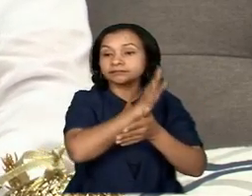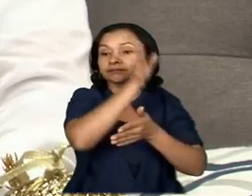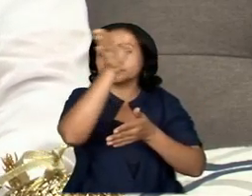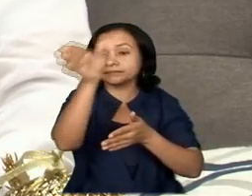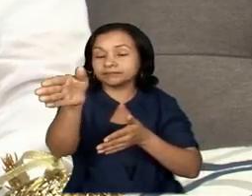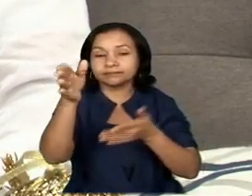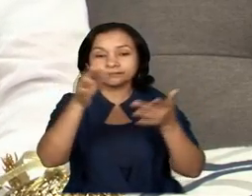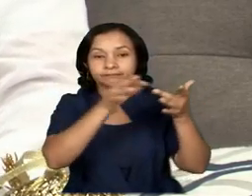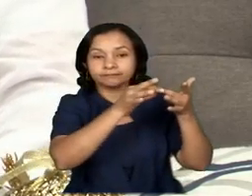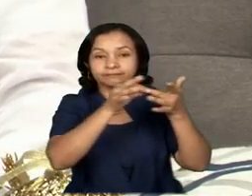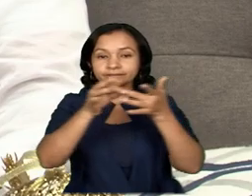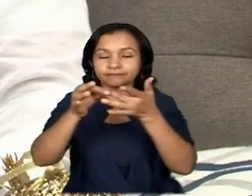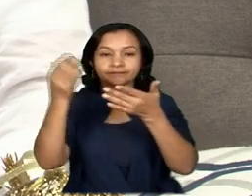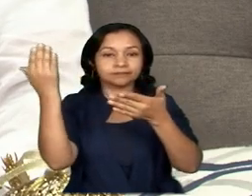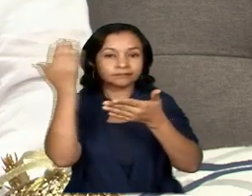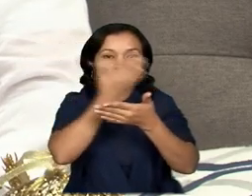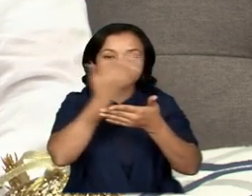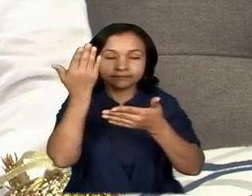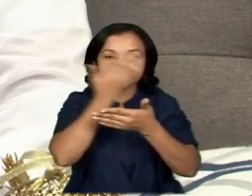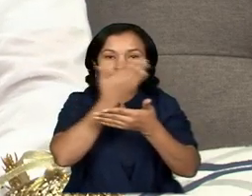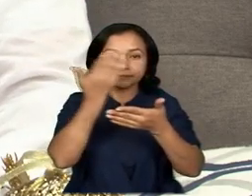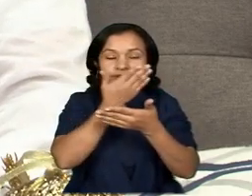a especializaciones